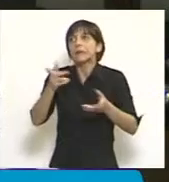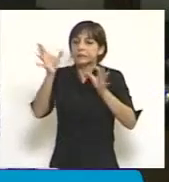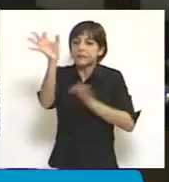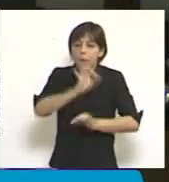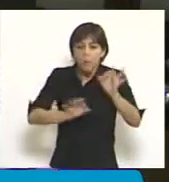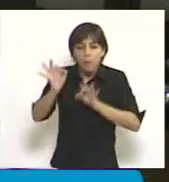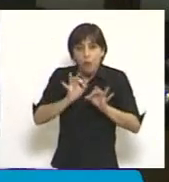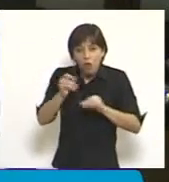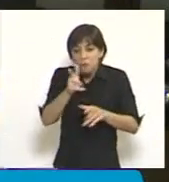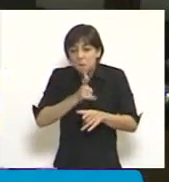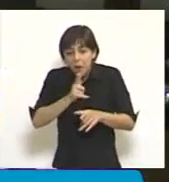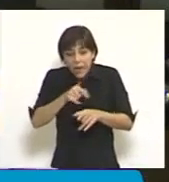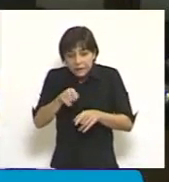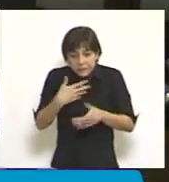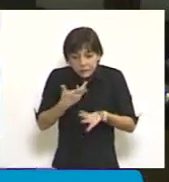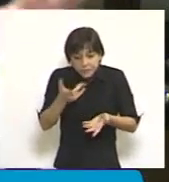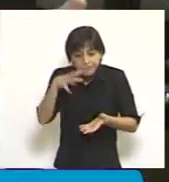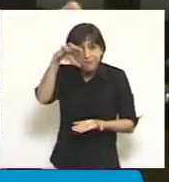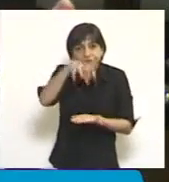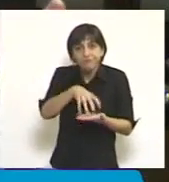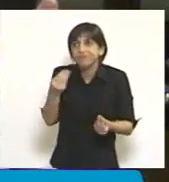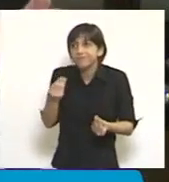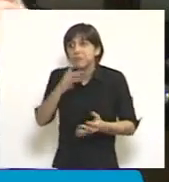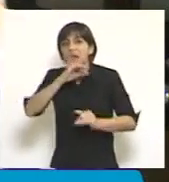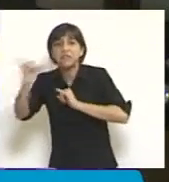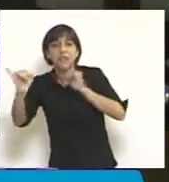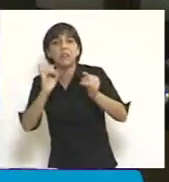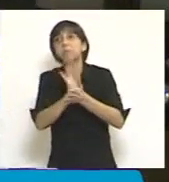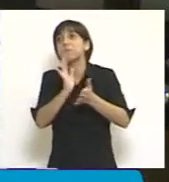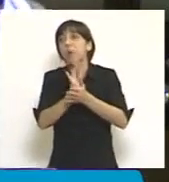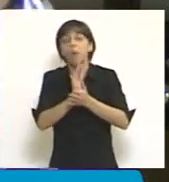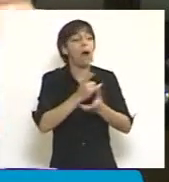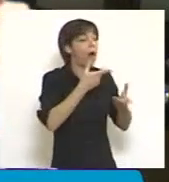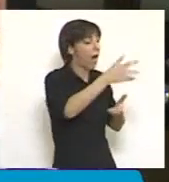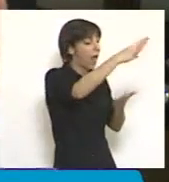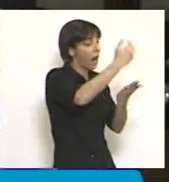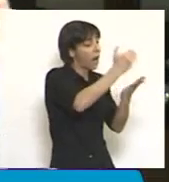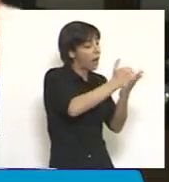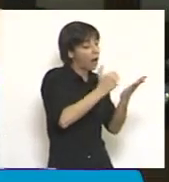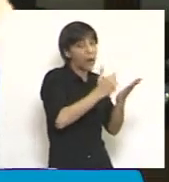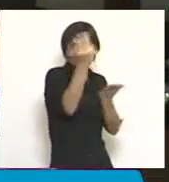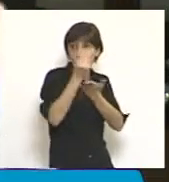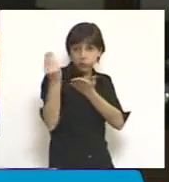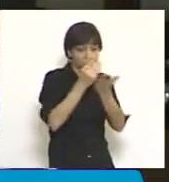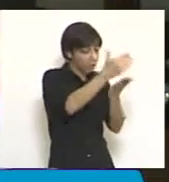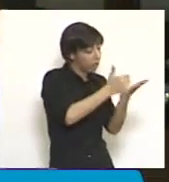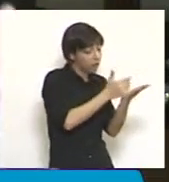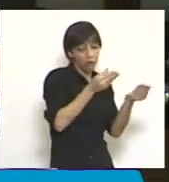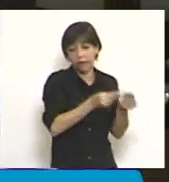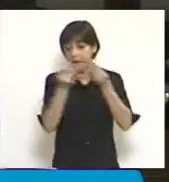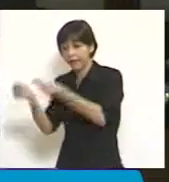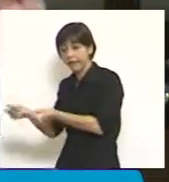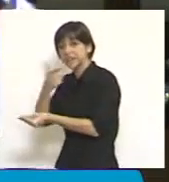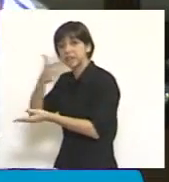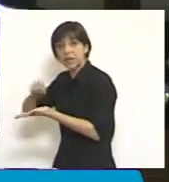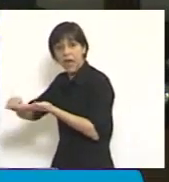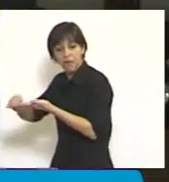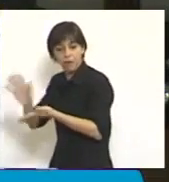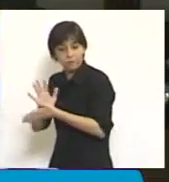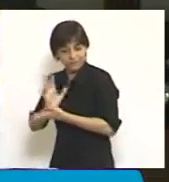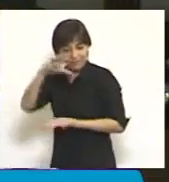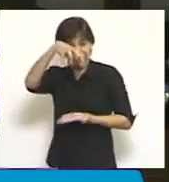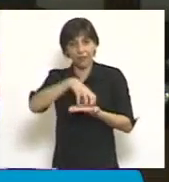Es notable, por otra parte, que en el proyecto al Poder Ejecutivo se le atribuye un rol casi de mensajero, porque de